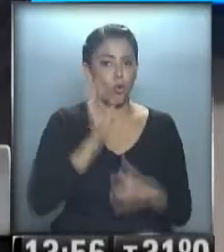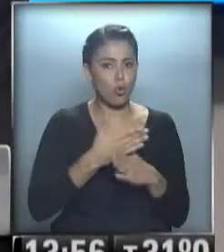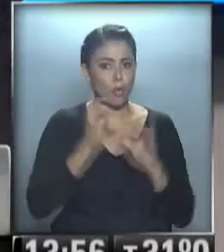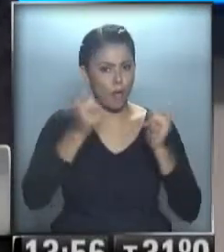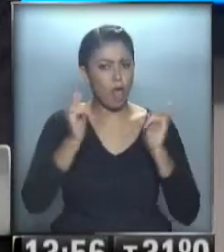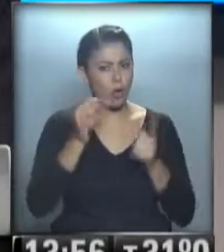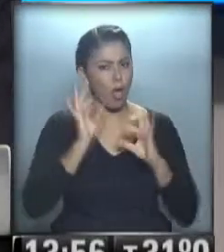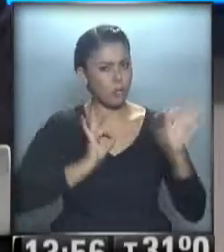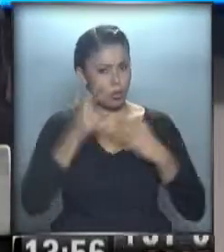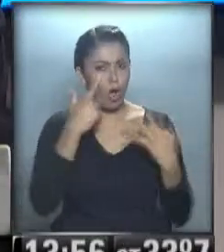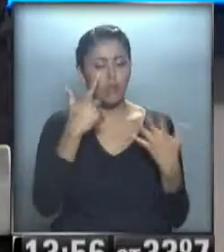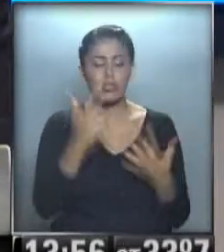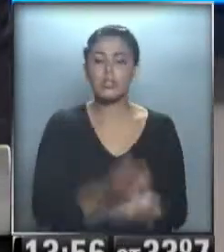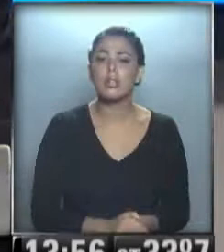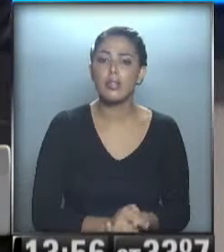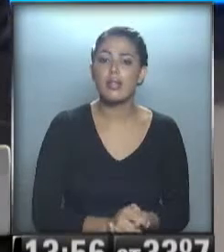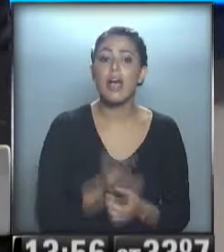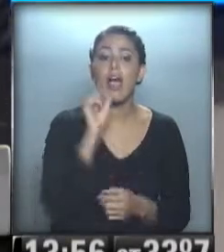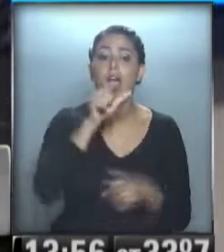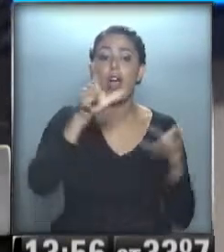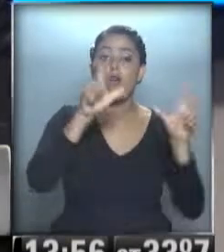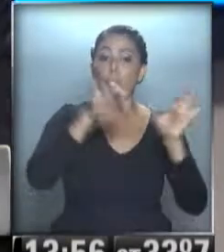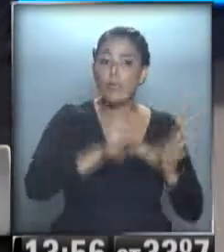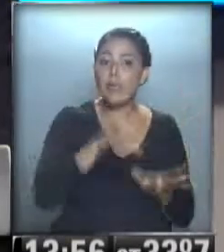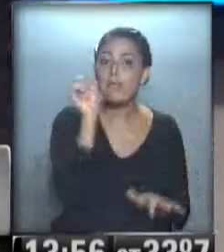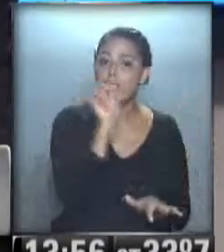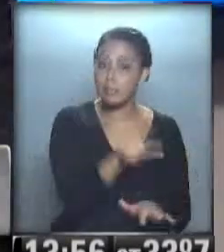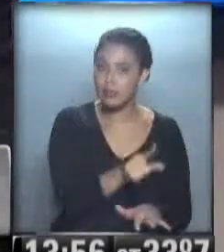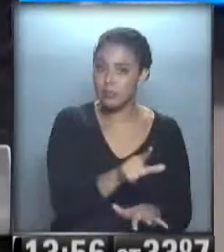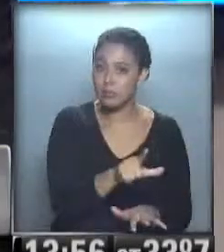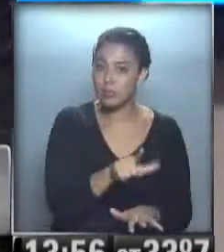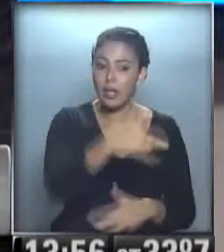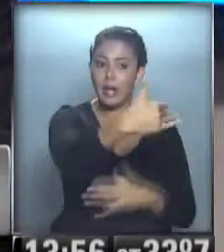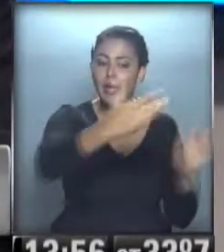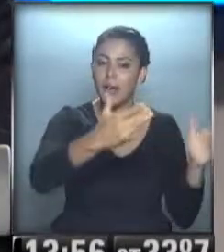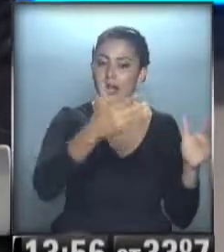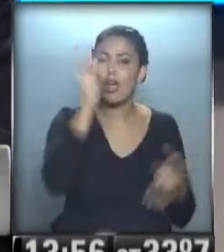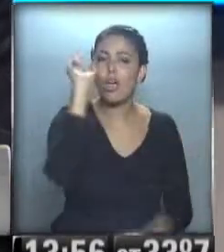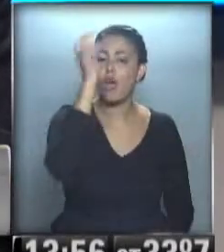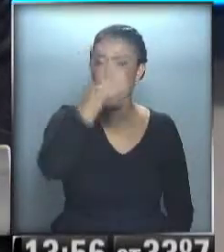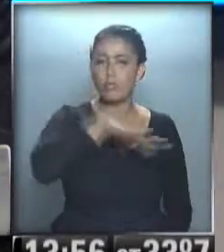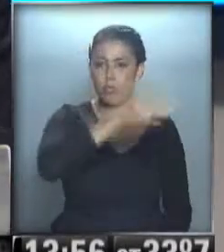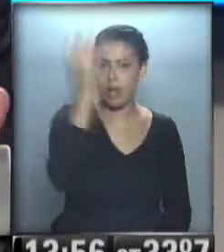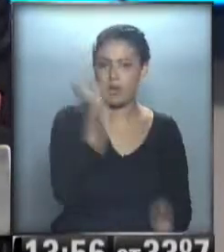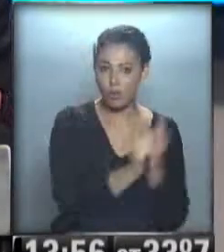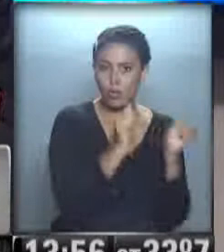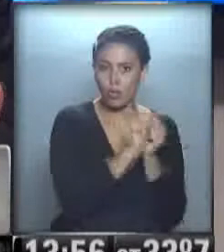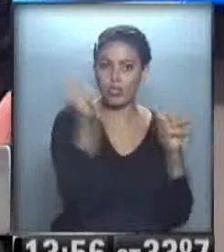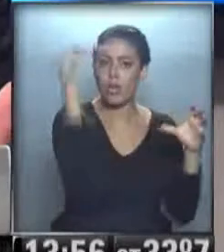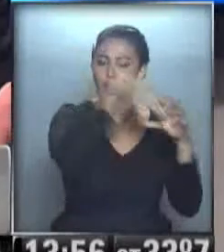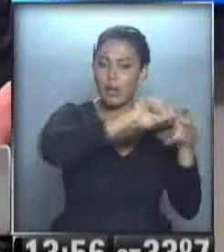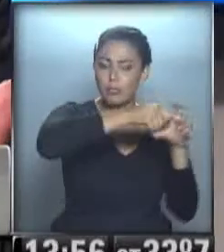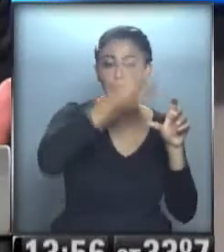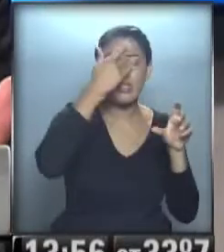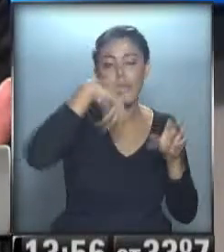conocida lo cierto es que su computadora personal estaba en la caja fuerte del hotel pullman en rosário y terminó en